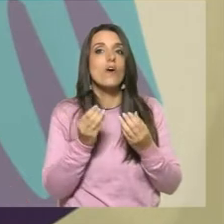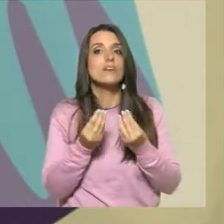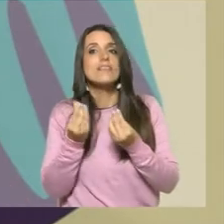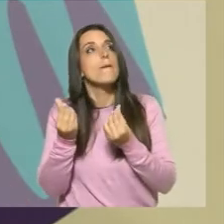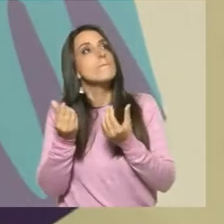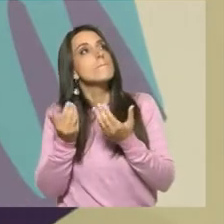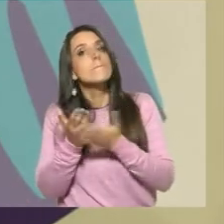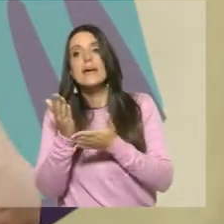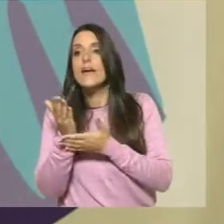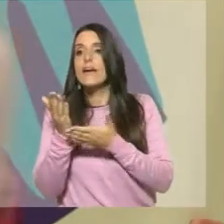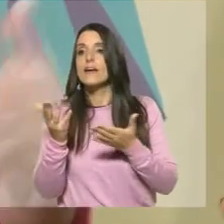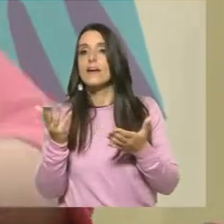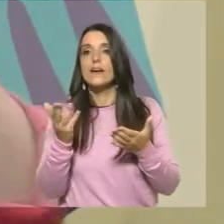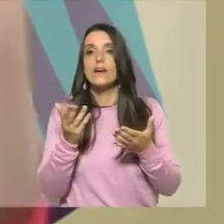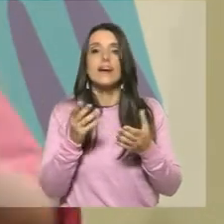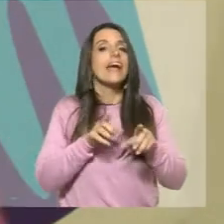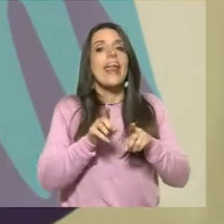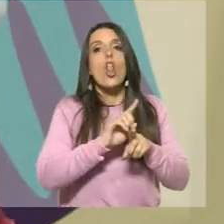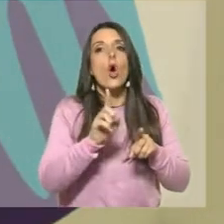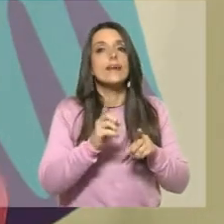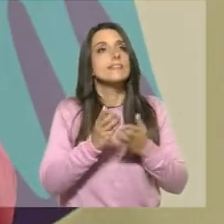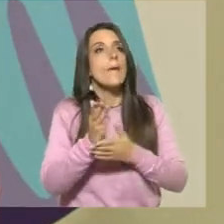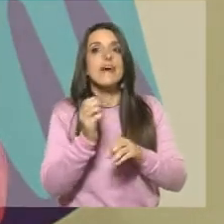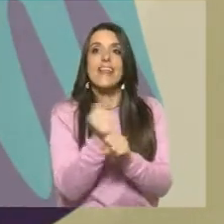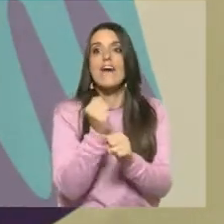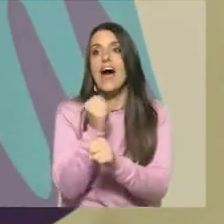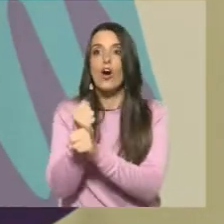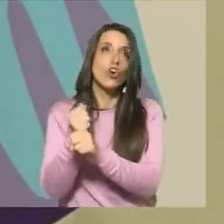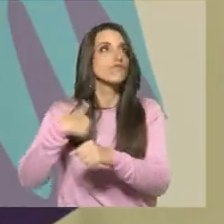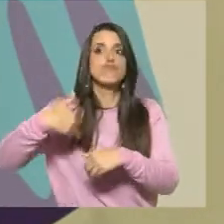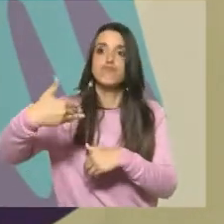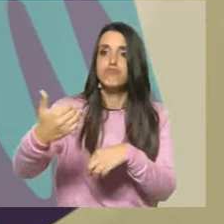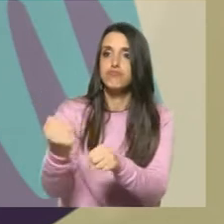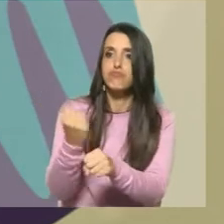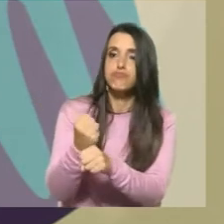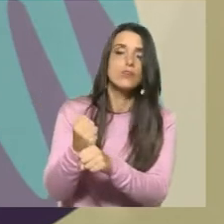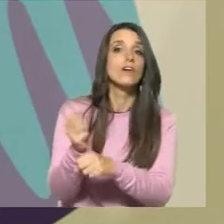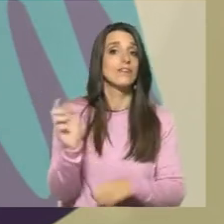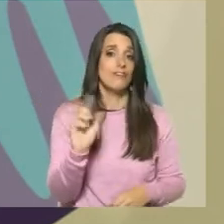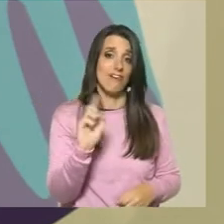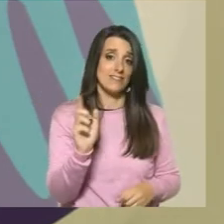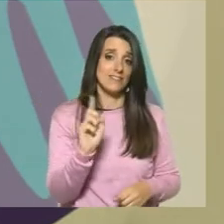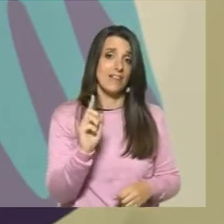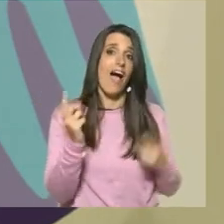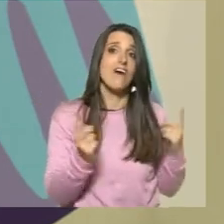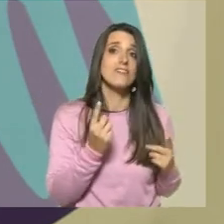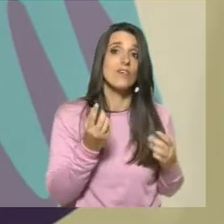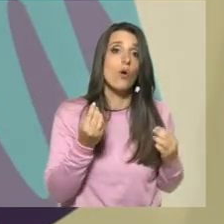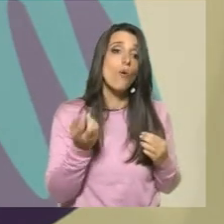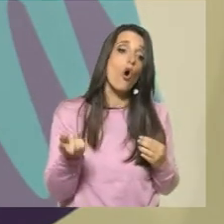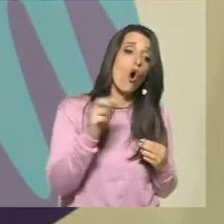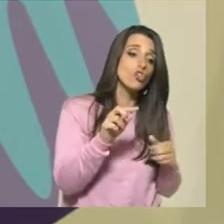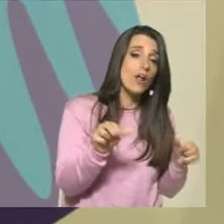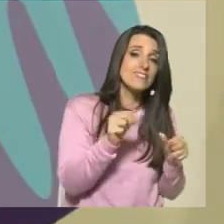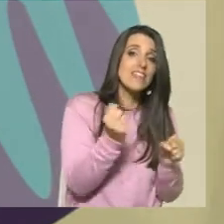intenté, o sea, la carrera no es siempre todo el tiempo estar haciendo cosas, pero bueno, por momentos hice otras